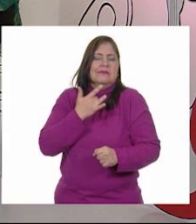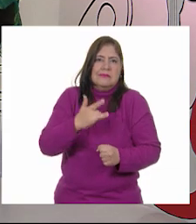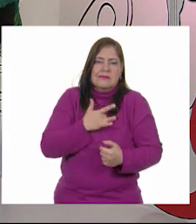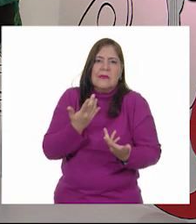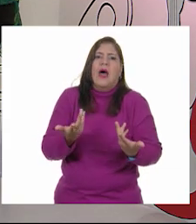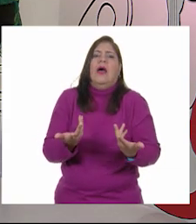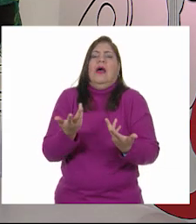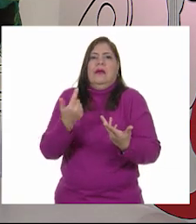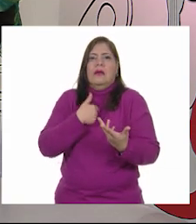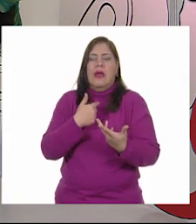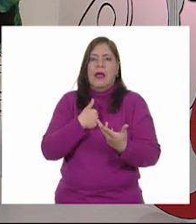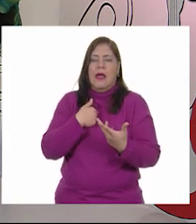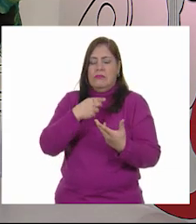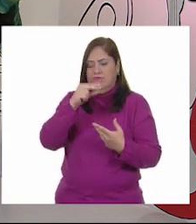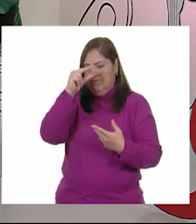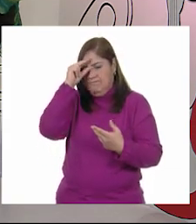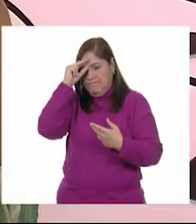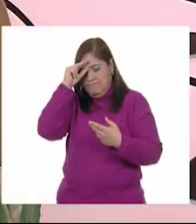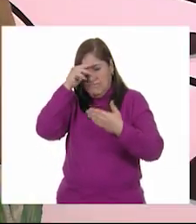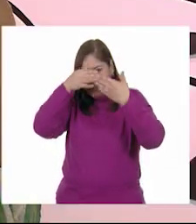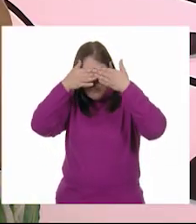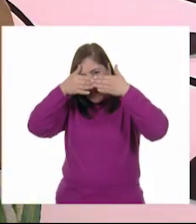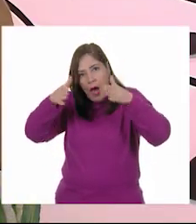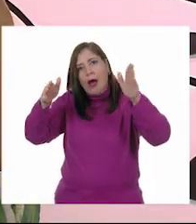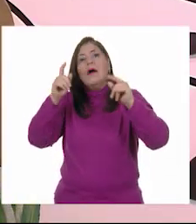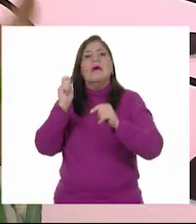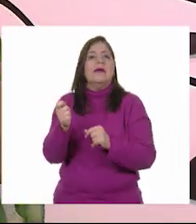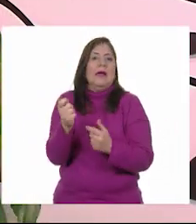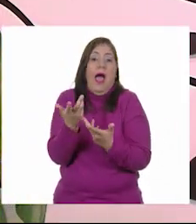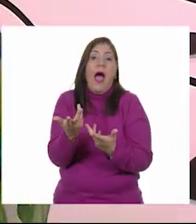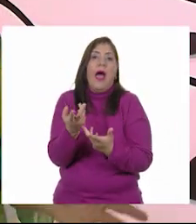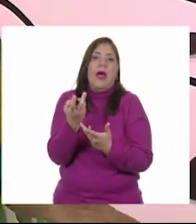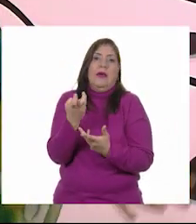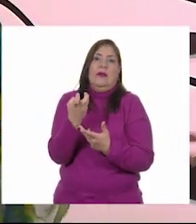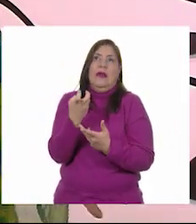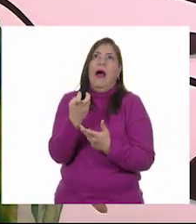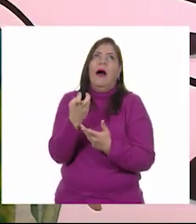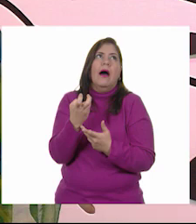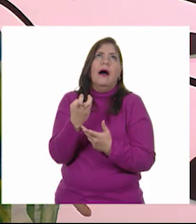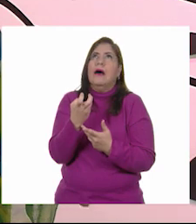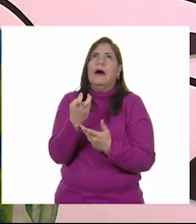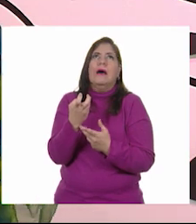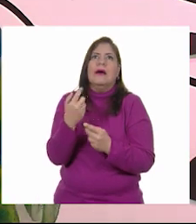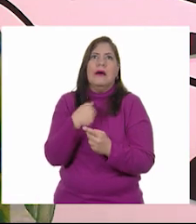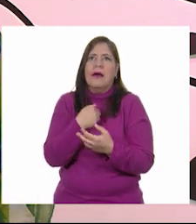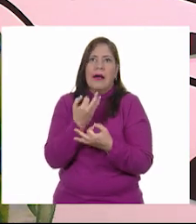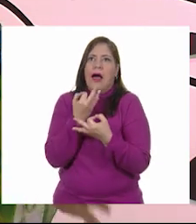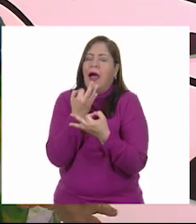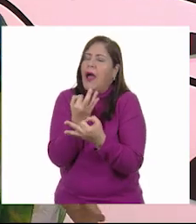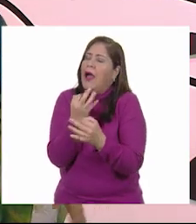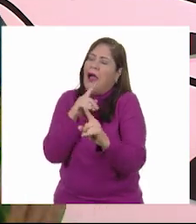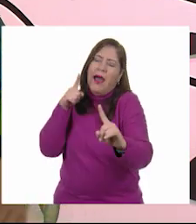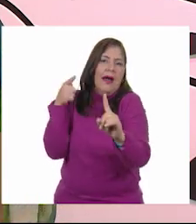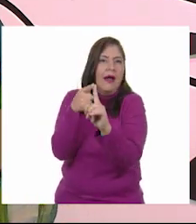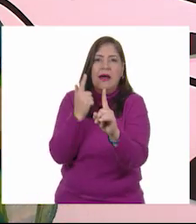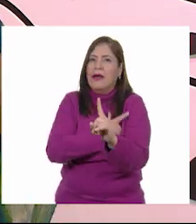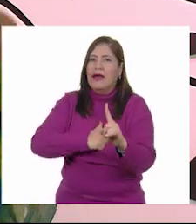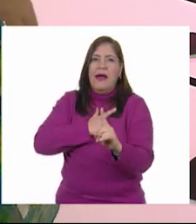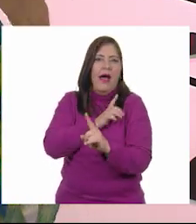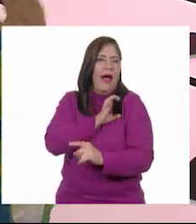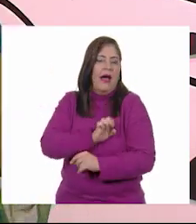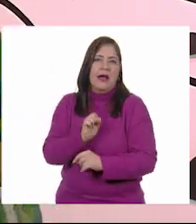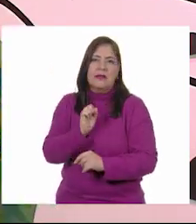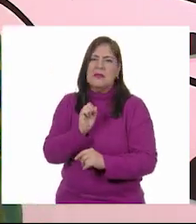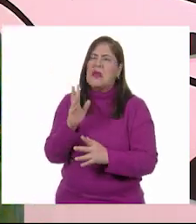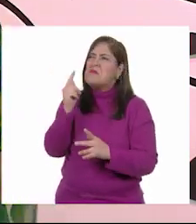sensaciones, en su inteligencia y en eso que nos dice, esto me fascina hacer. Y no estar pensando en los resultados ni en